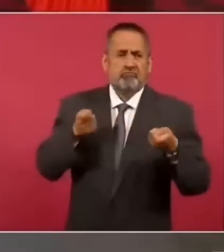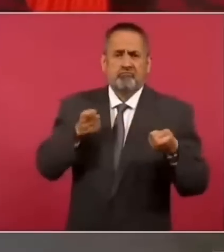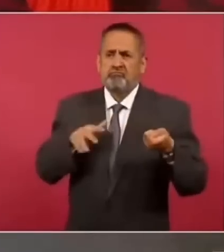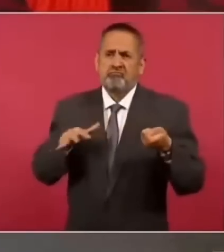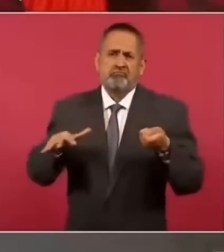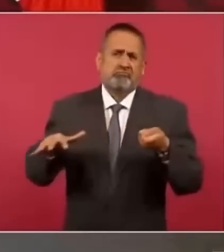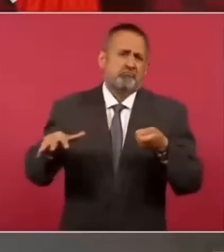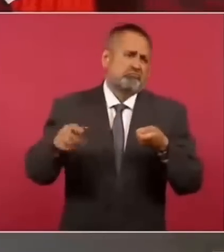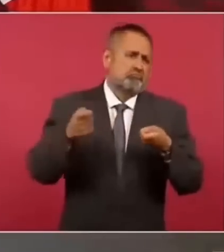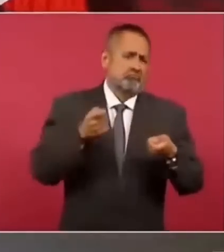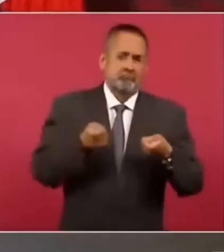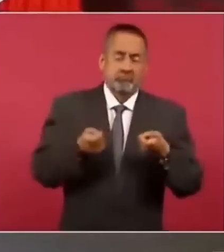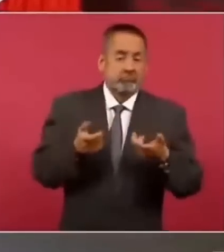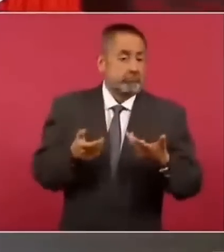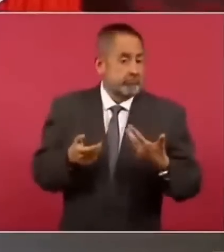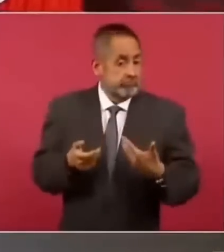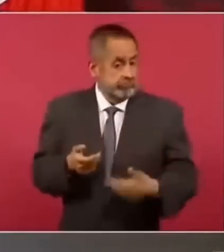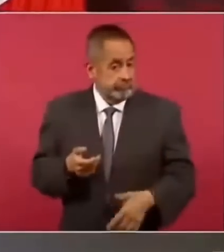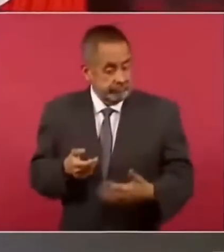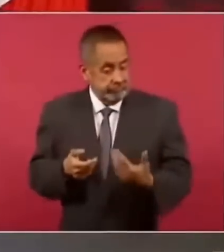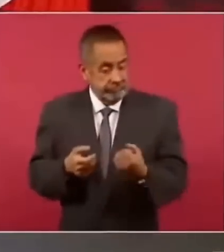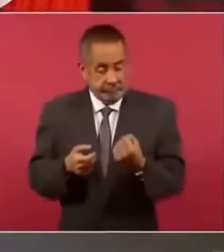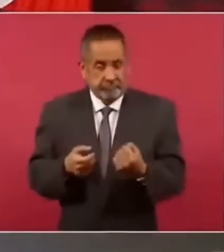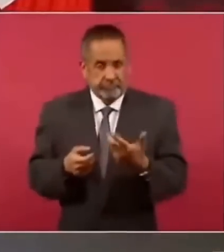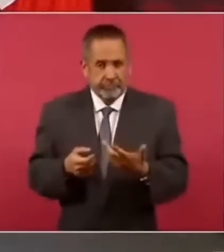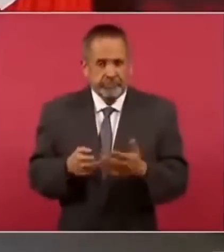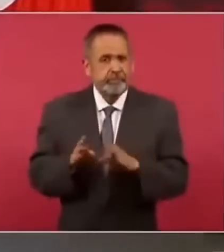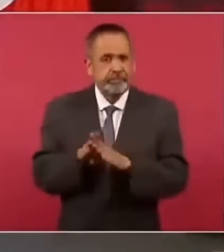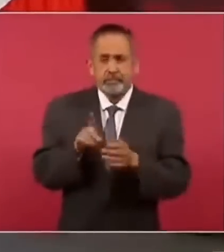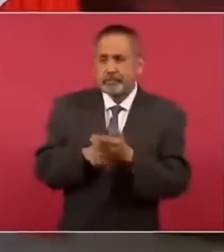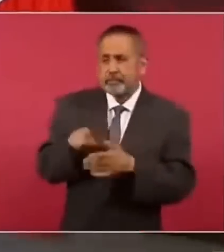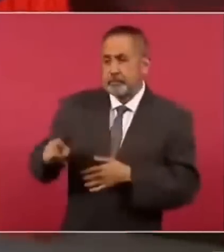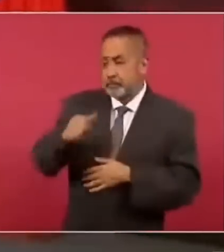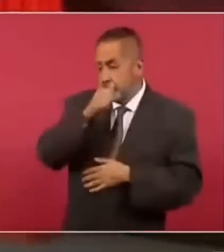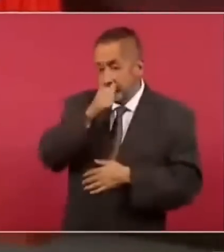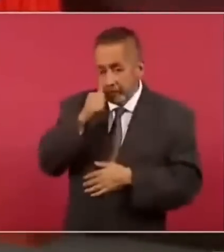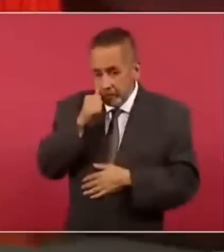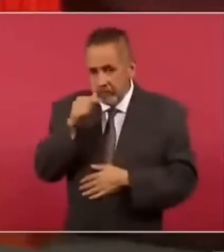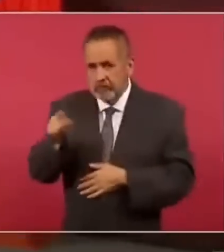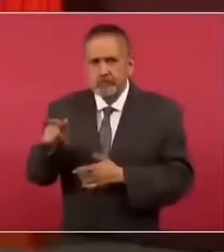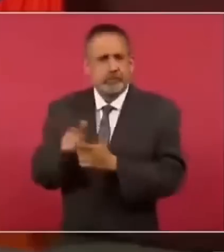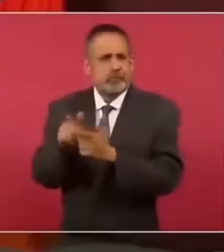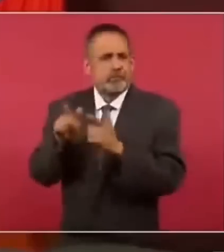Entonces, ¿cómo es que Juárez y